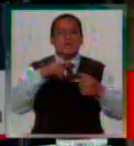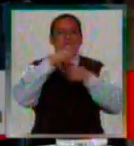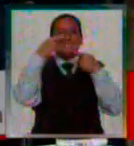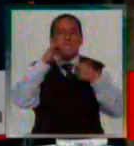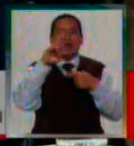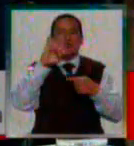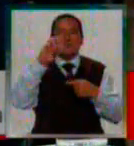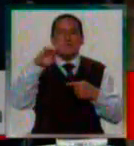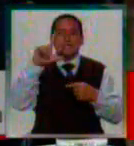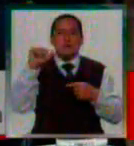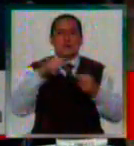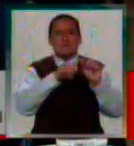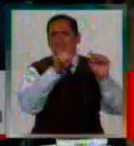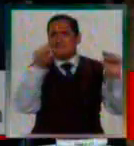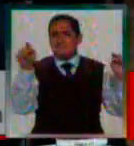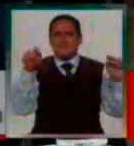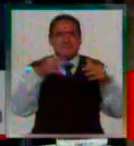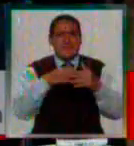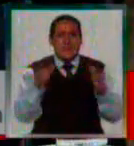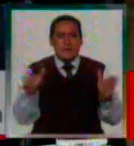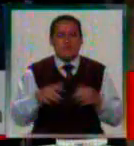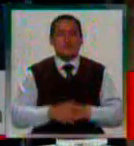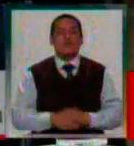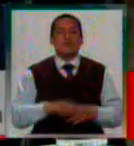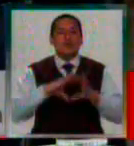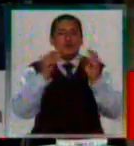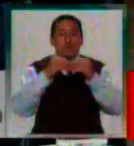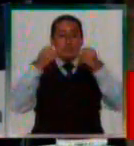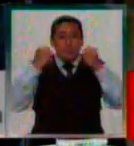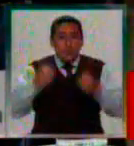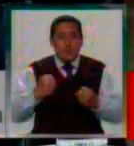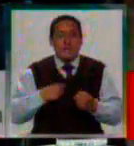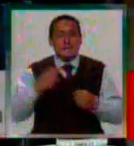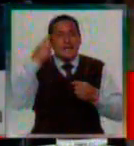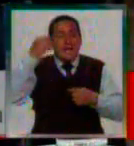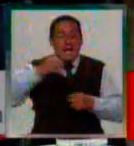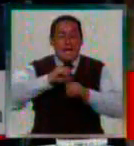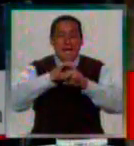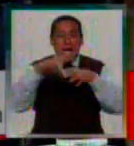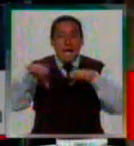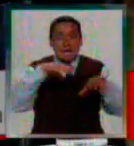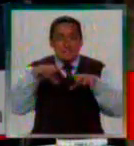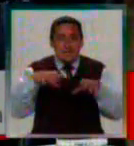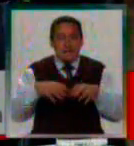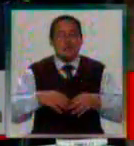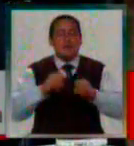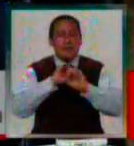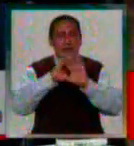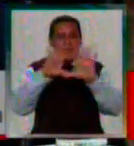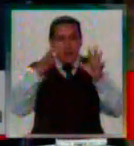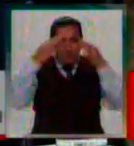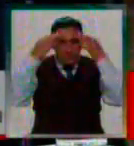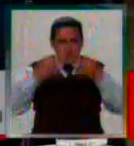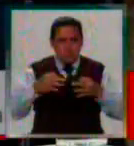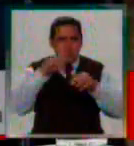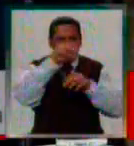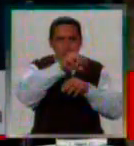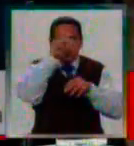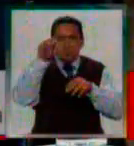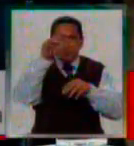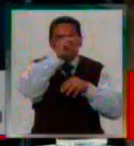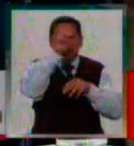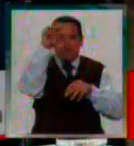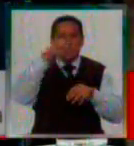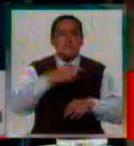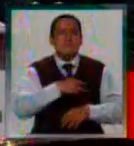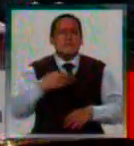tumbes Qué distancia hay no entonces lo que planteamos es la creación estratégica de sean del